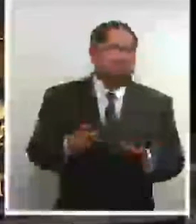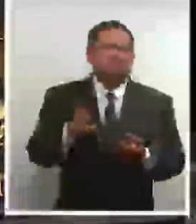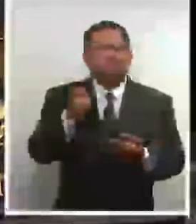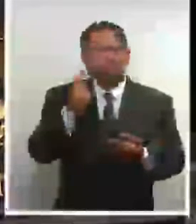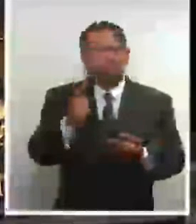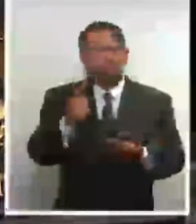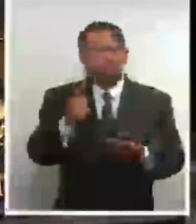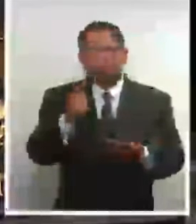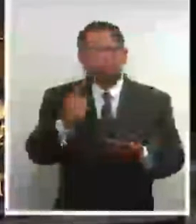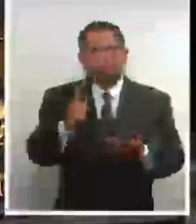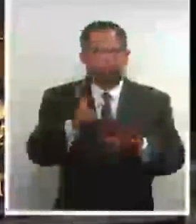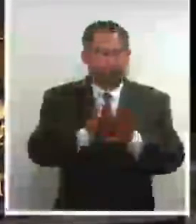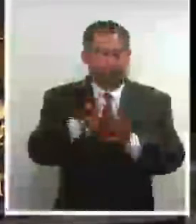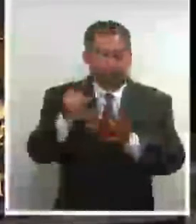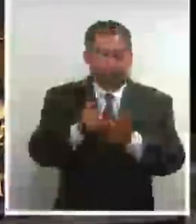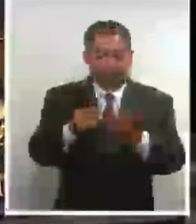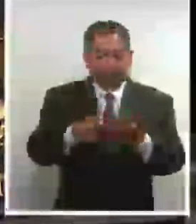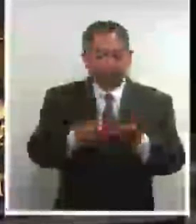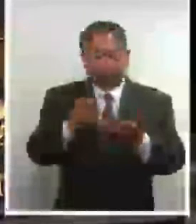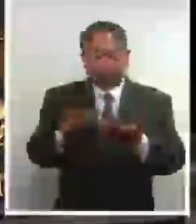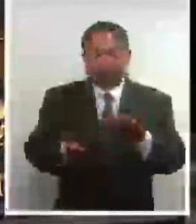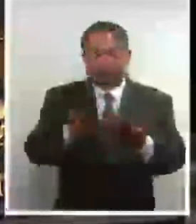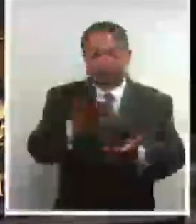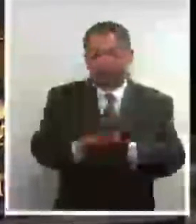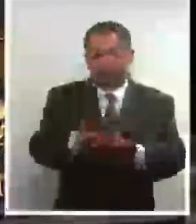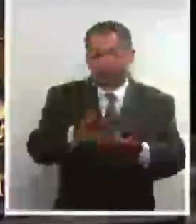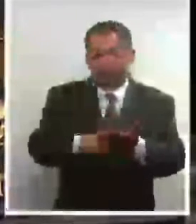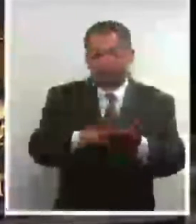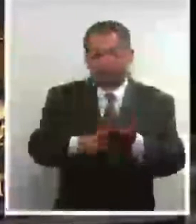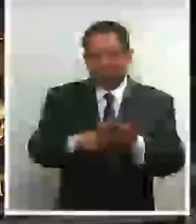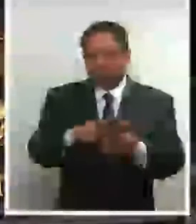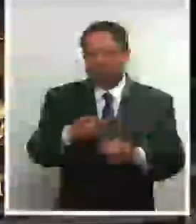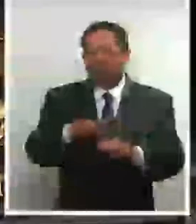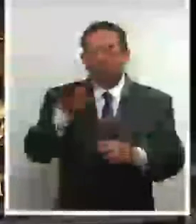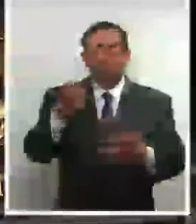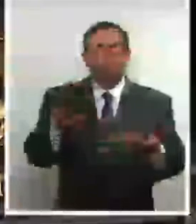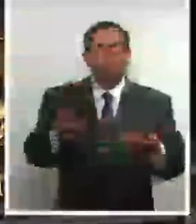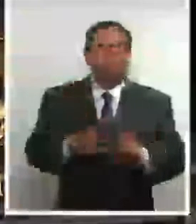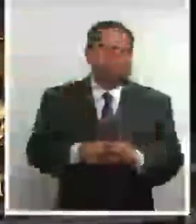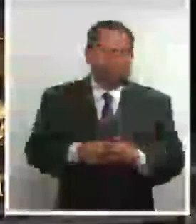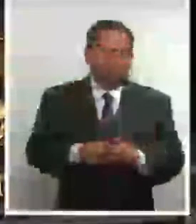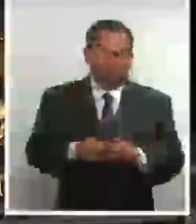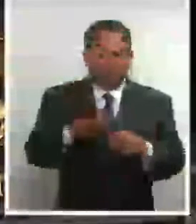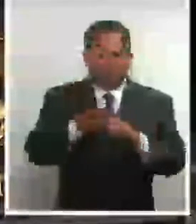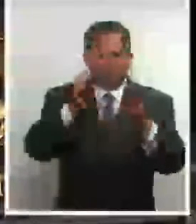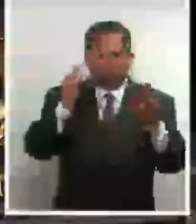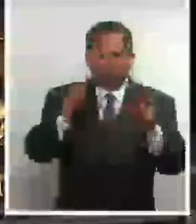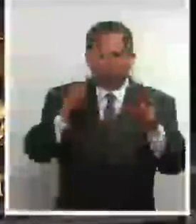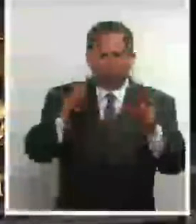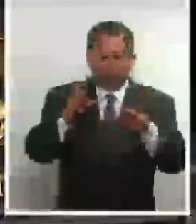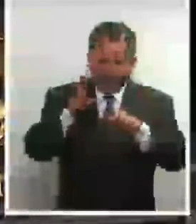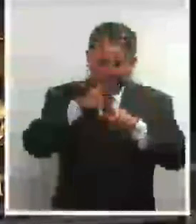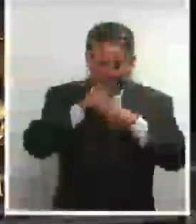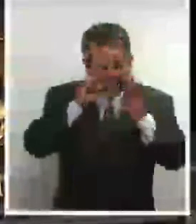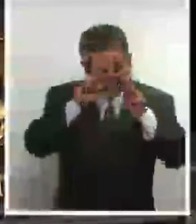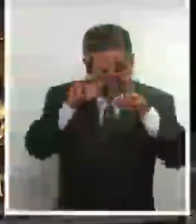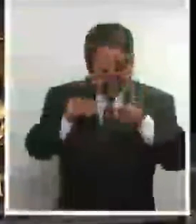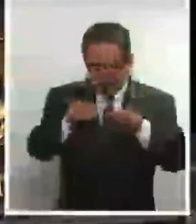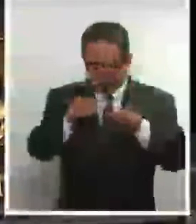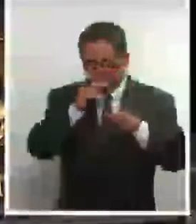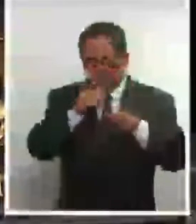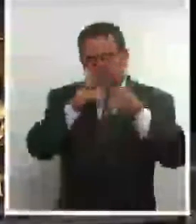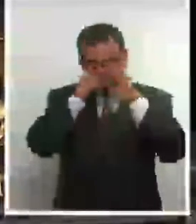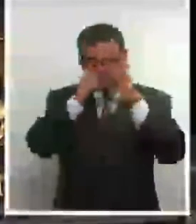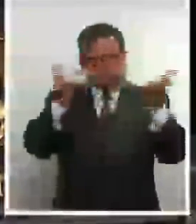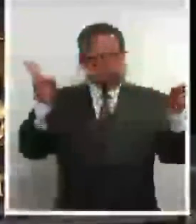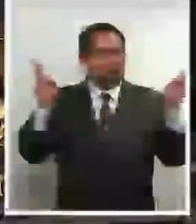un proyecto, una propuesta demasiado, una visión demasiado interna,